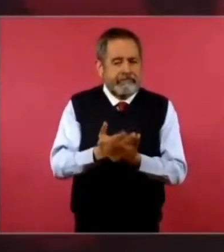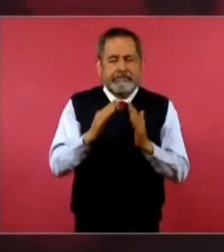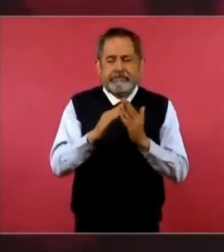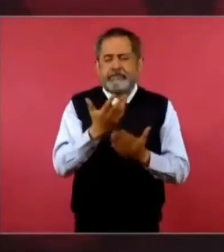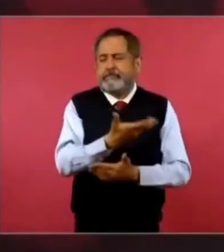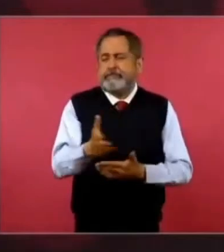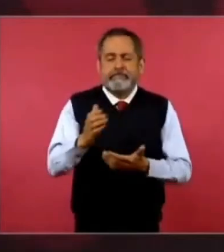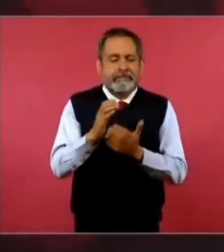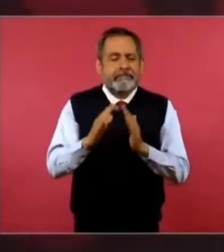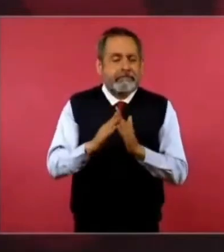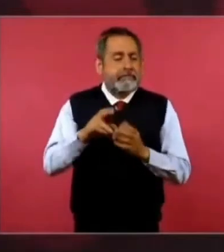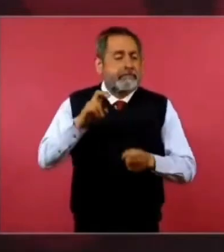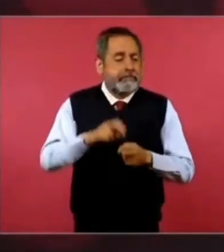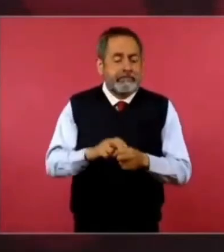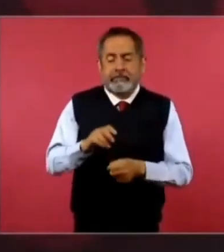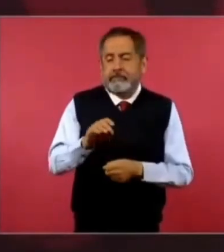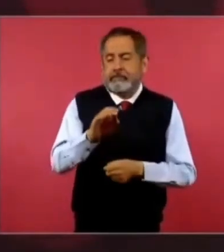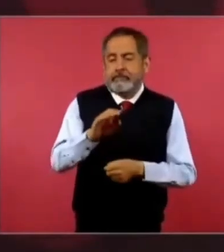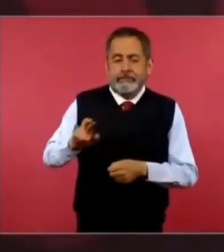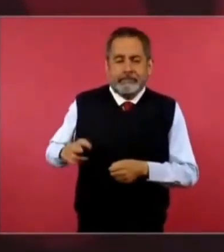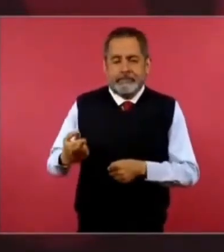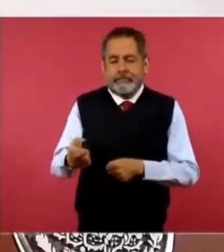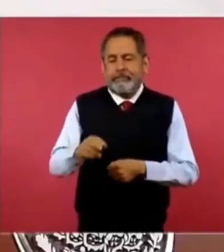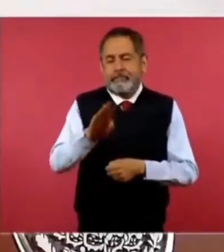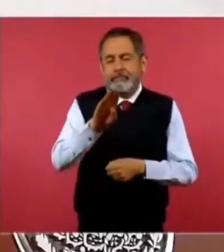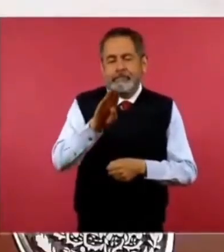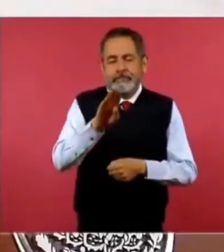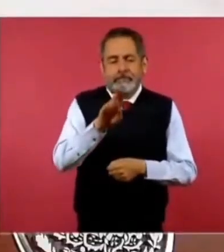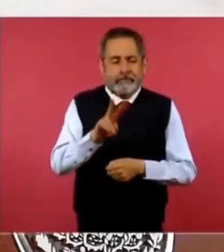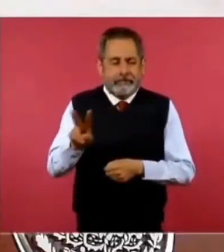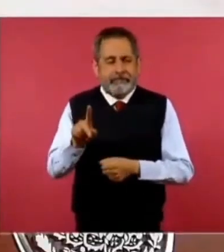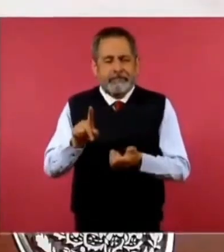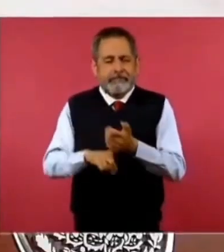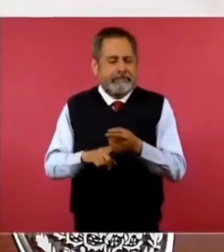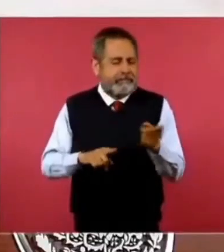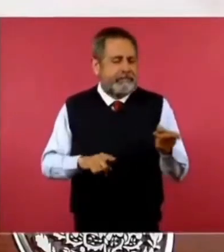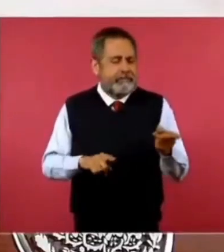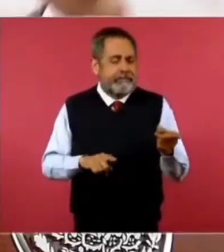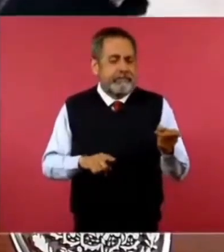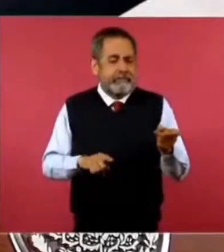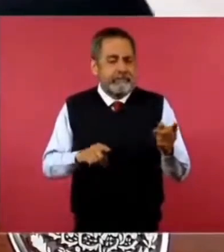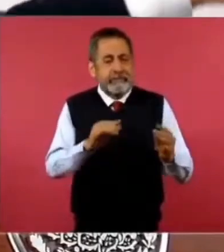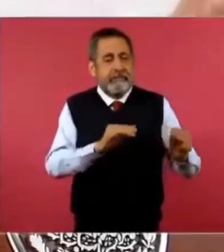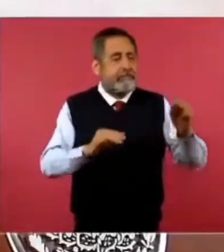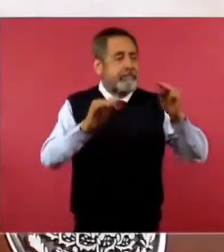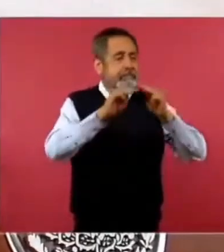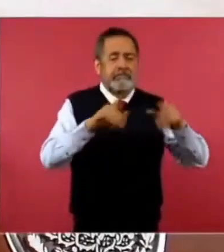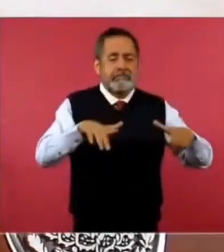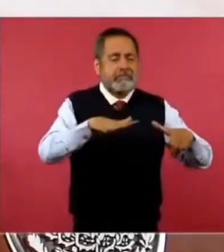en Valle de Bravo, con lago artificial, en la montaña,